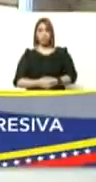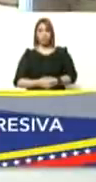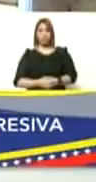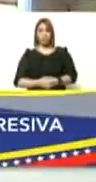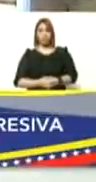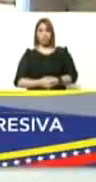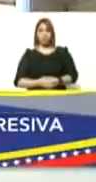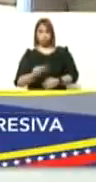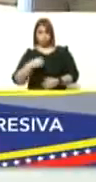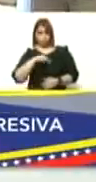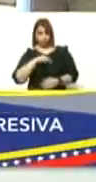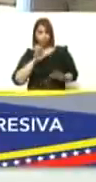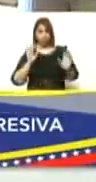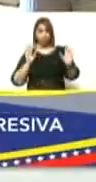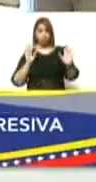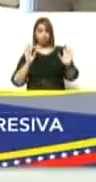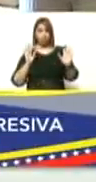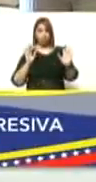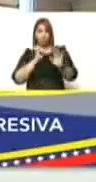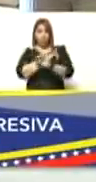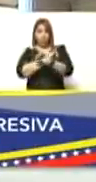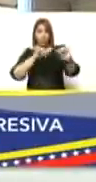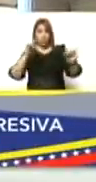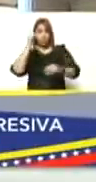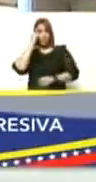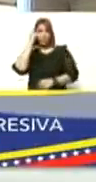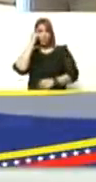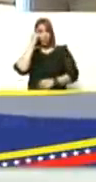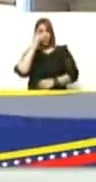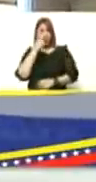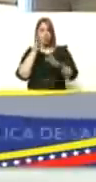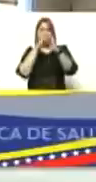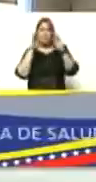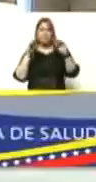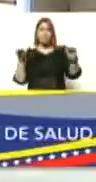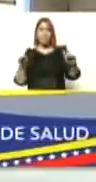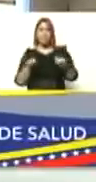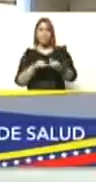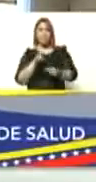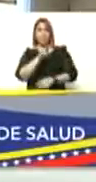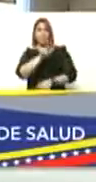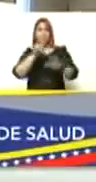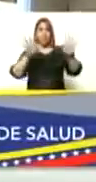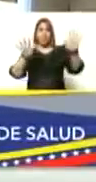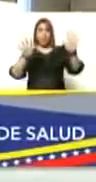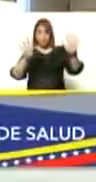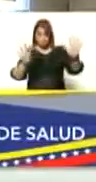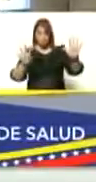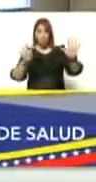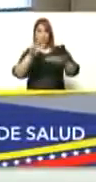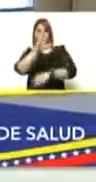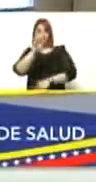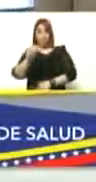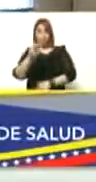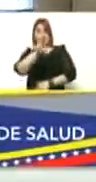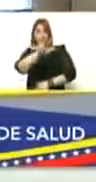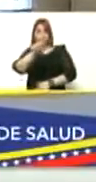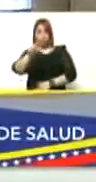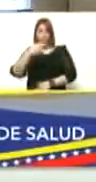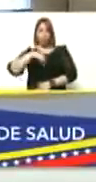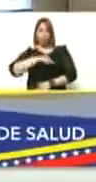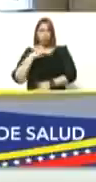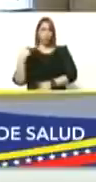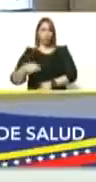Venimos los últimos días de diciembre, 29, 30 y 31. Tuvimos un aproximado